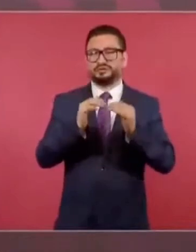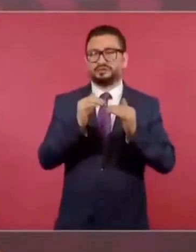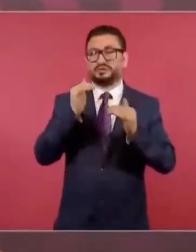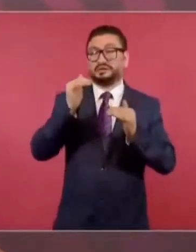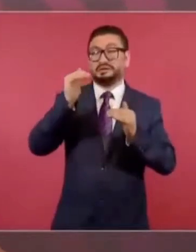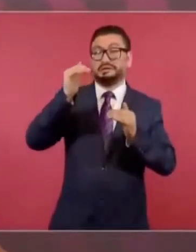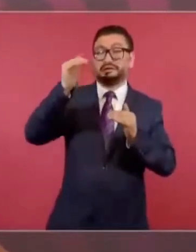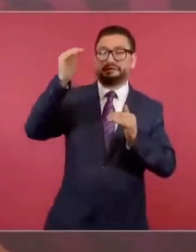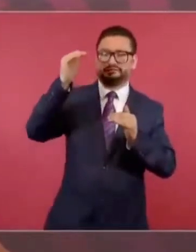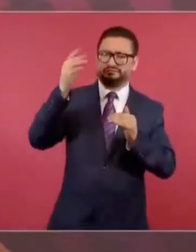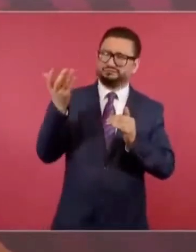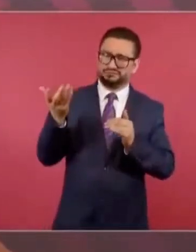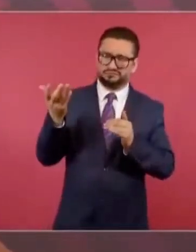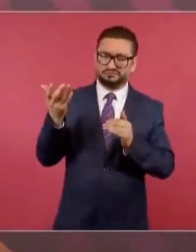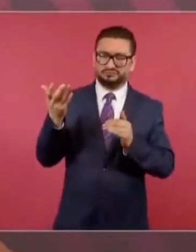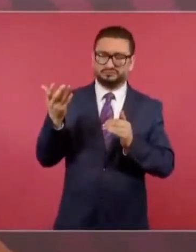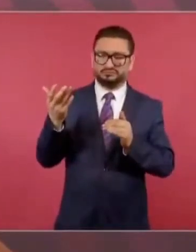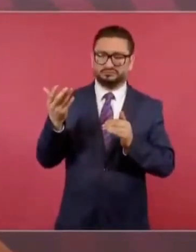las nubes,